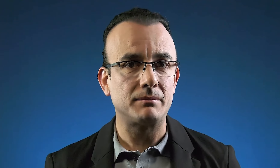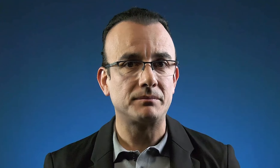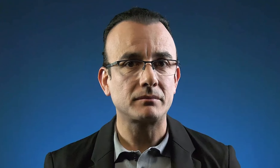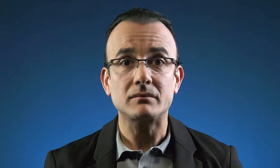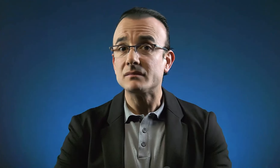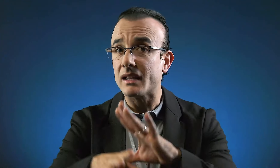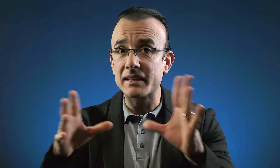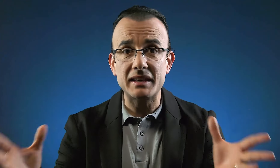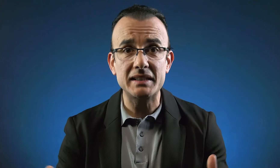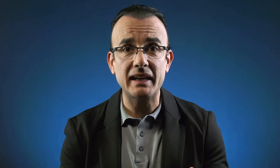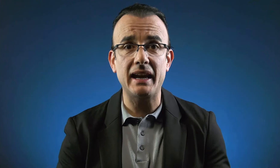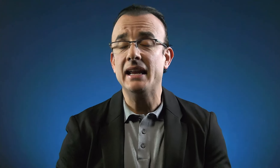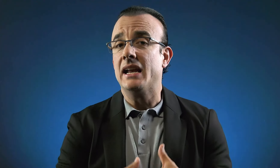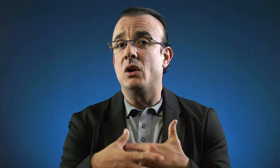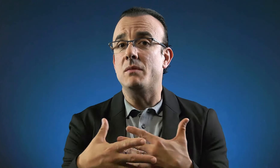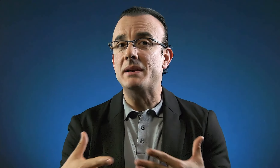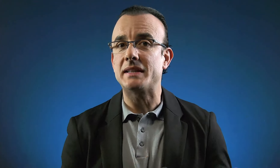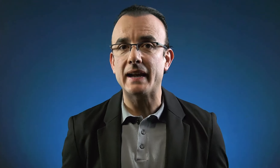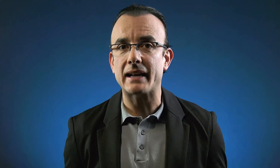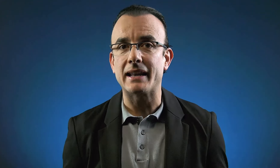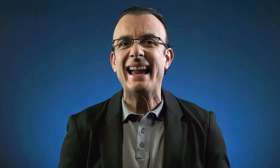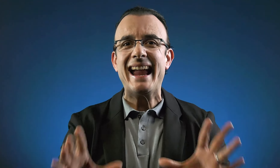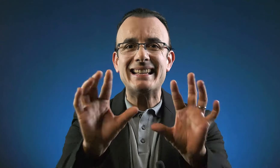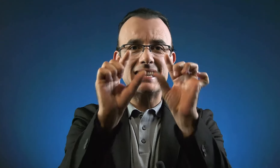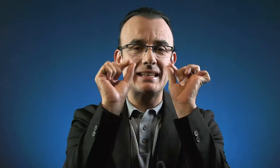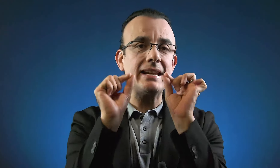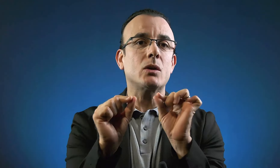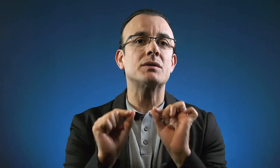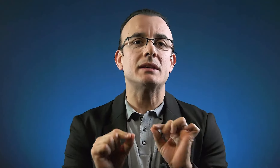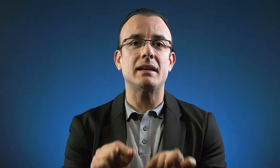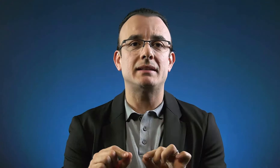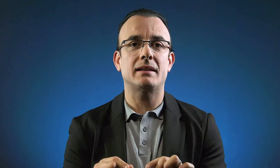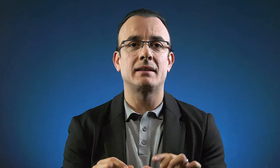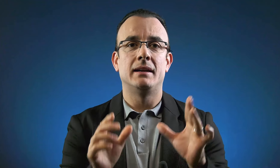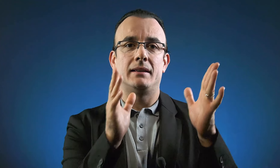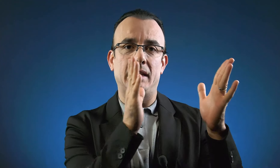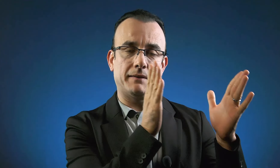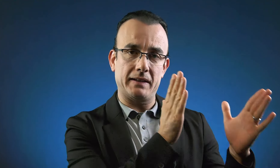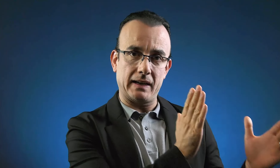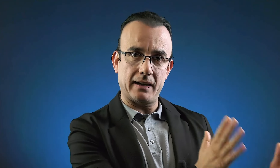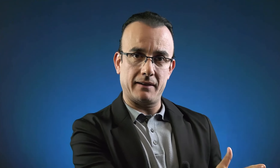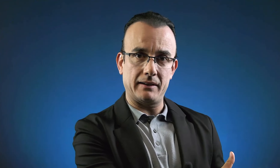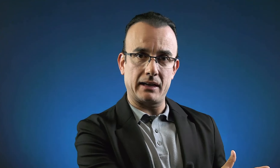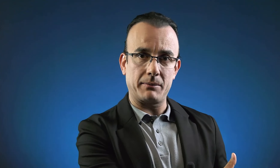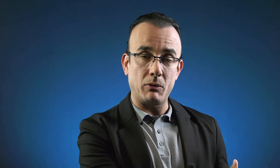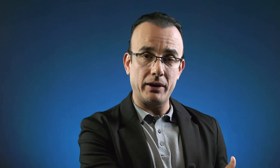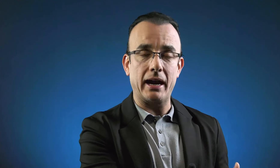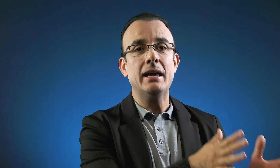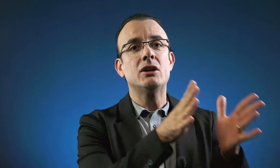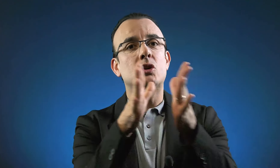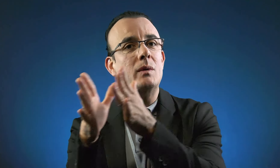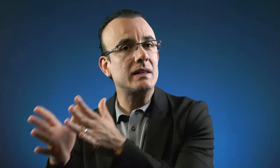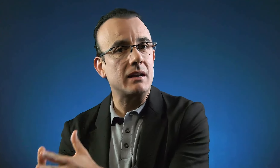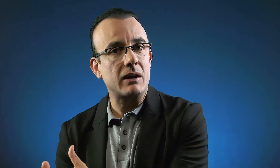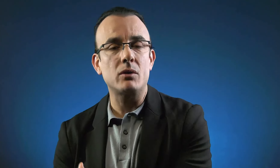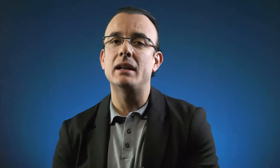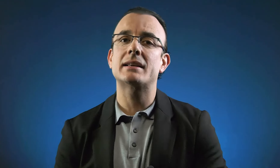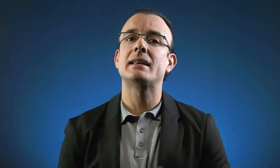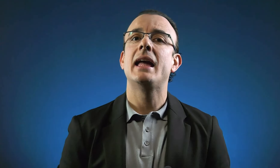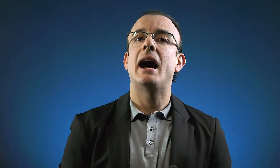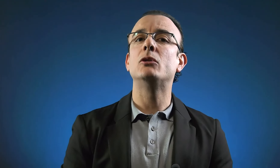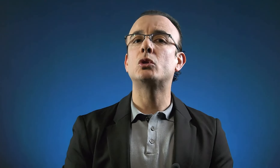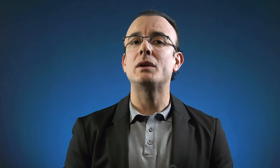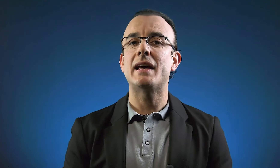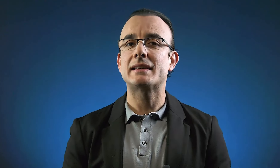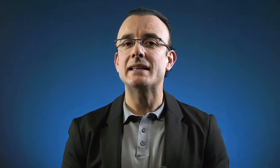UAS antes de que lo investigaran. Esas inconsistencias de la Fiscalía General de la República sobre el trabajo de